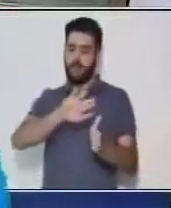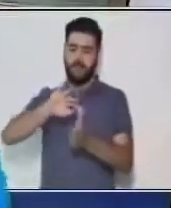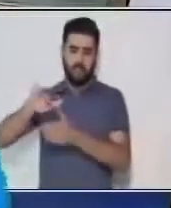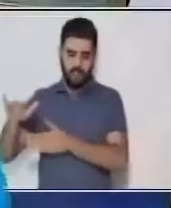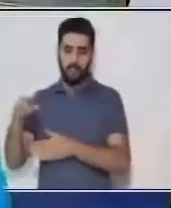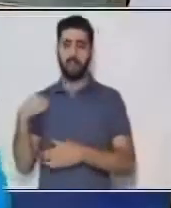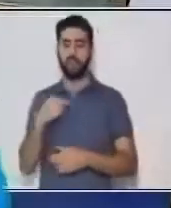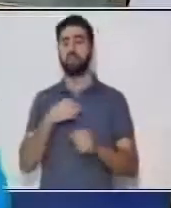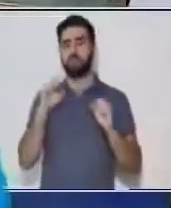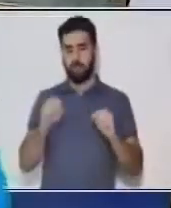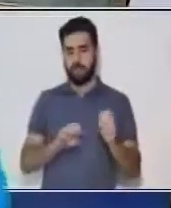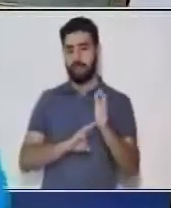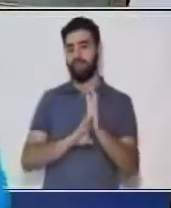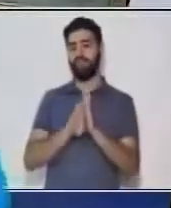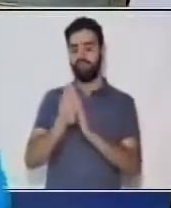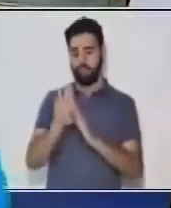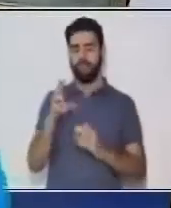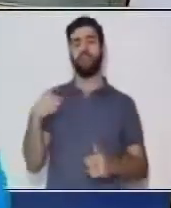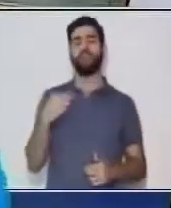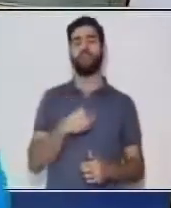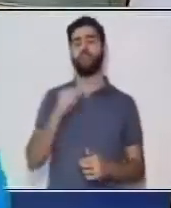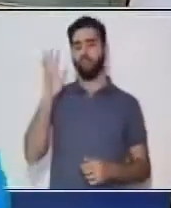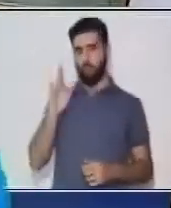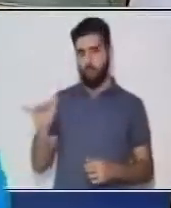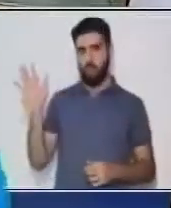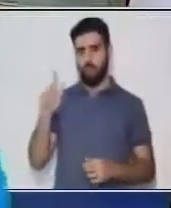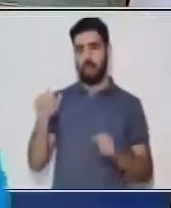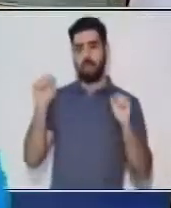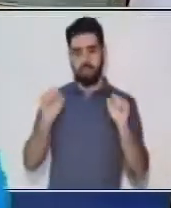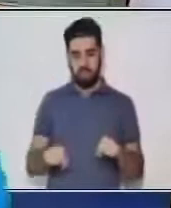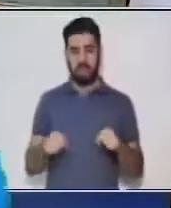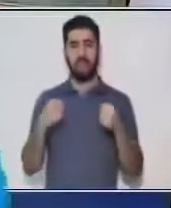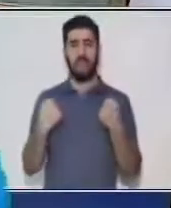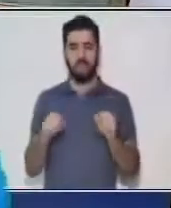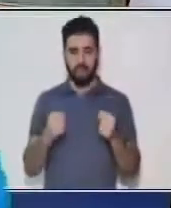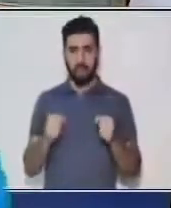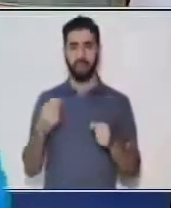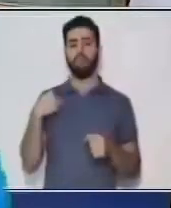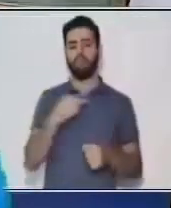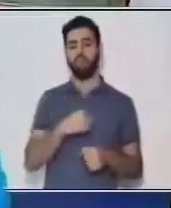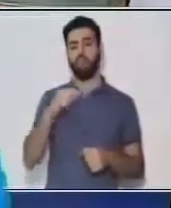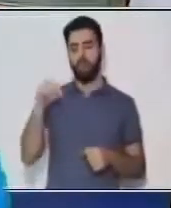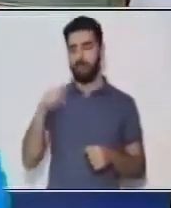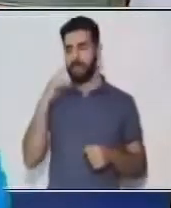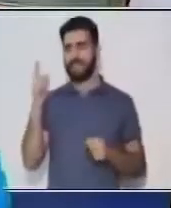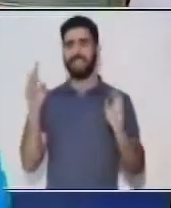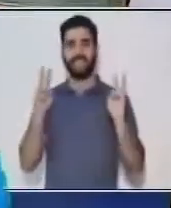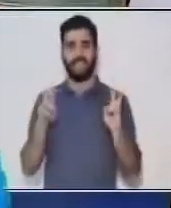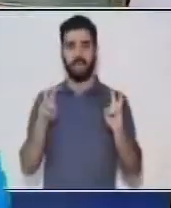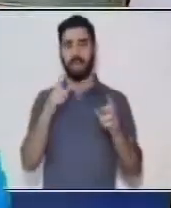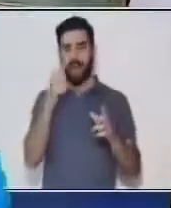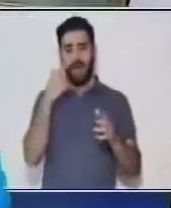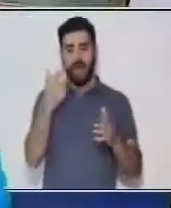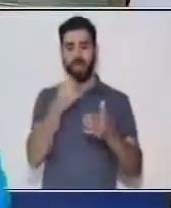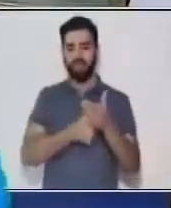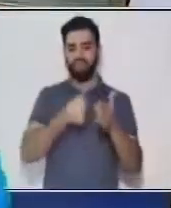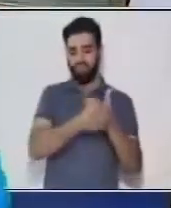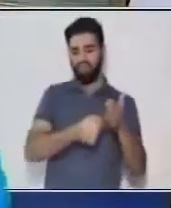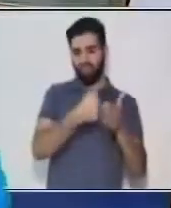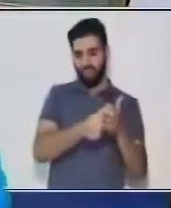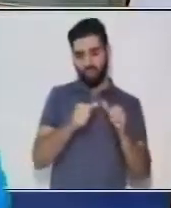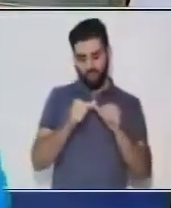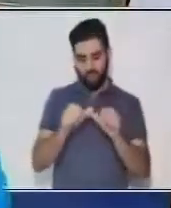nos afecten en nuestro diario vivir. A eso nos referimos con el valor de la perseverancia. Muy